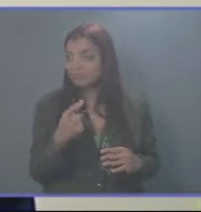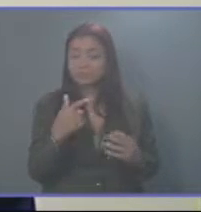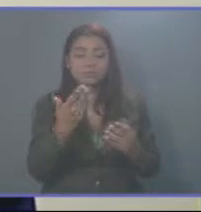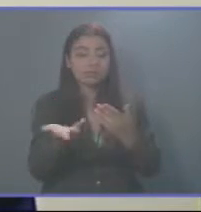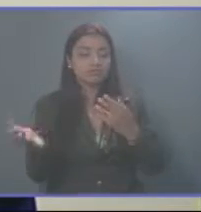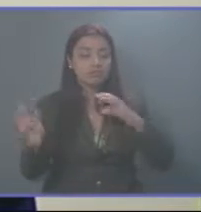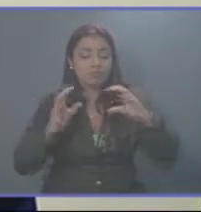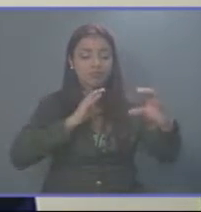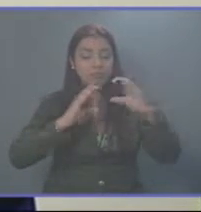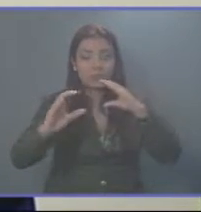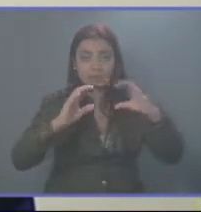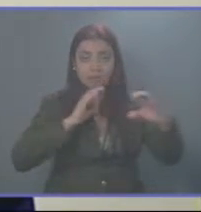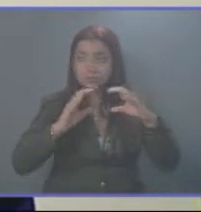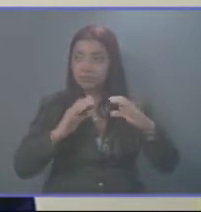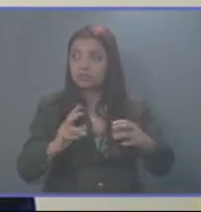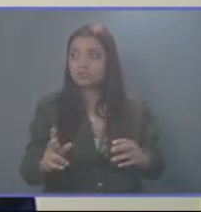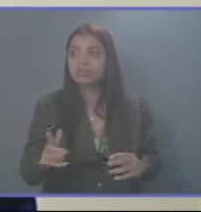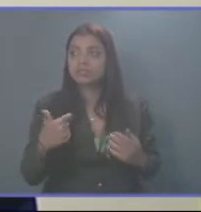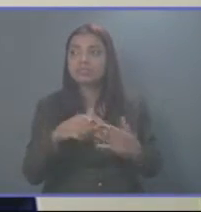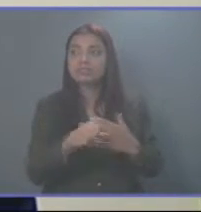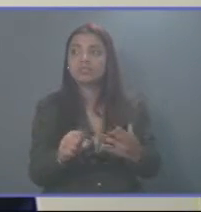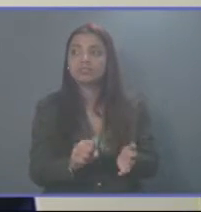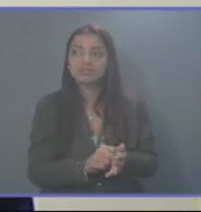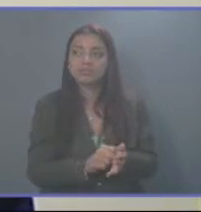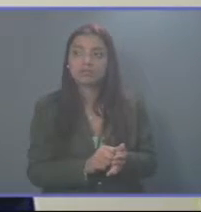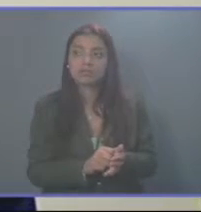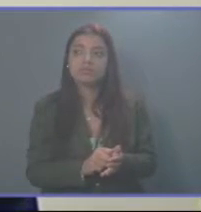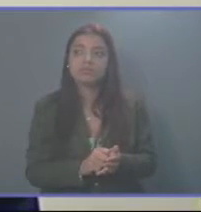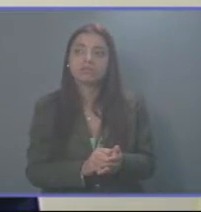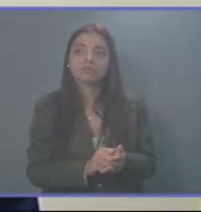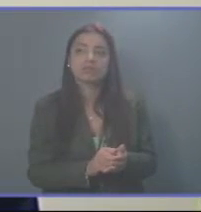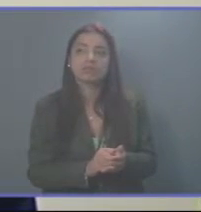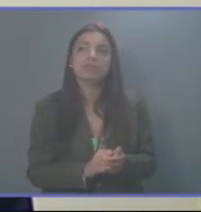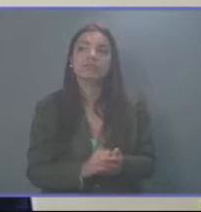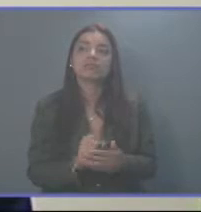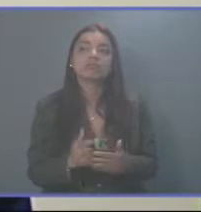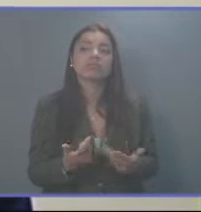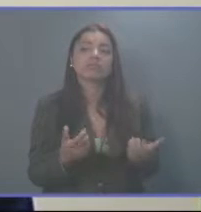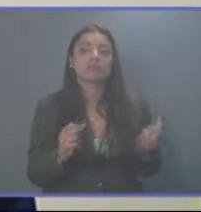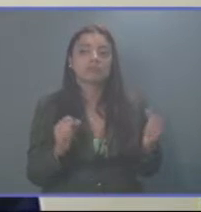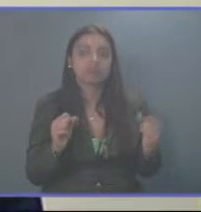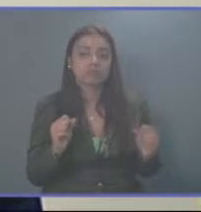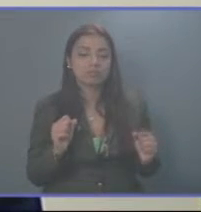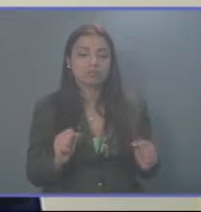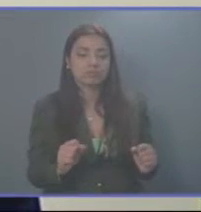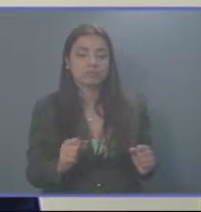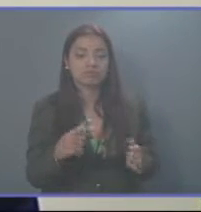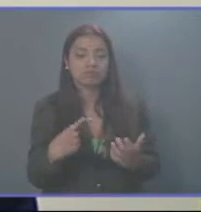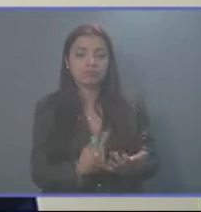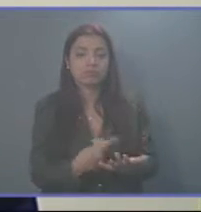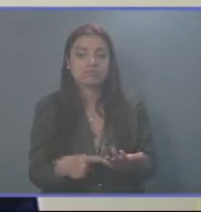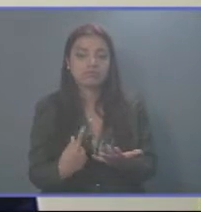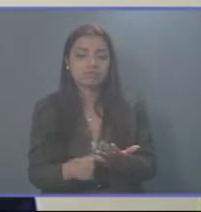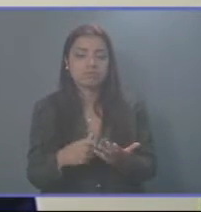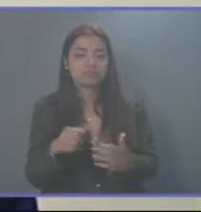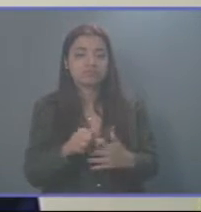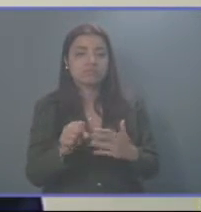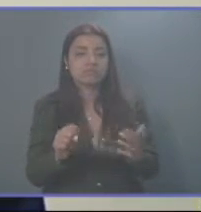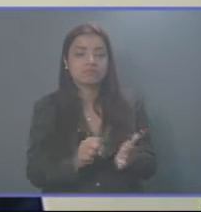medios de comunicación de la Asamblea Legislativa que siguen el debate del